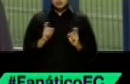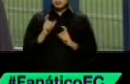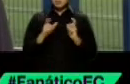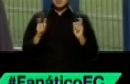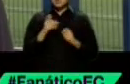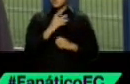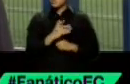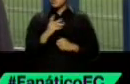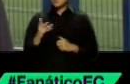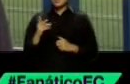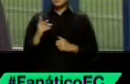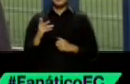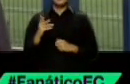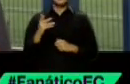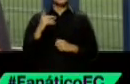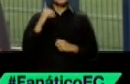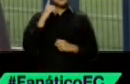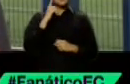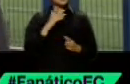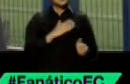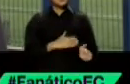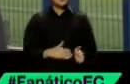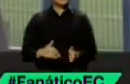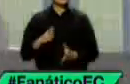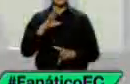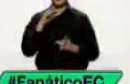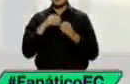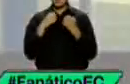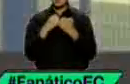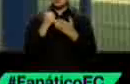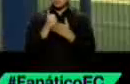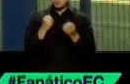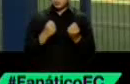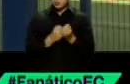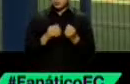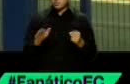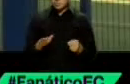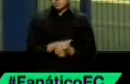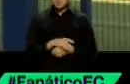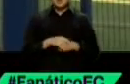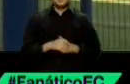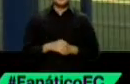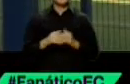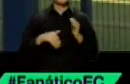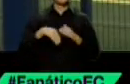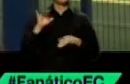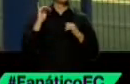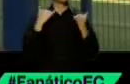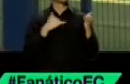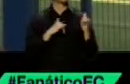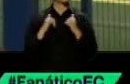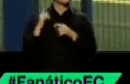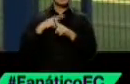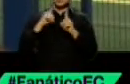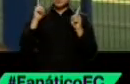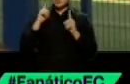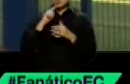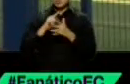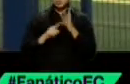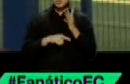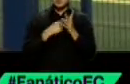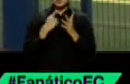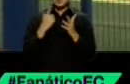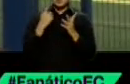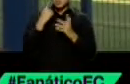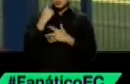porque excepto esa circunstancia tenemos a todo el equipo disponible. Vemos que sobre todo tenemos jugadores diferentes y complementarios, ¿no?, en la